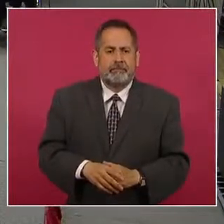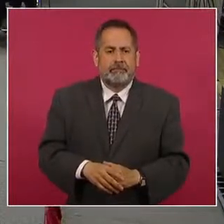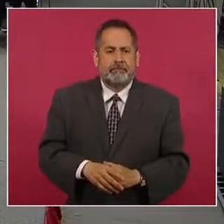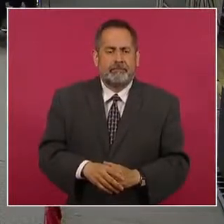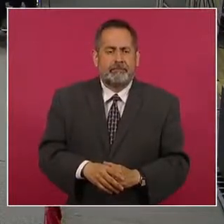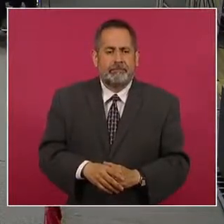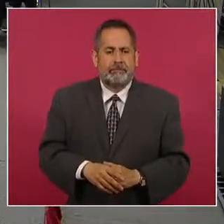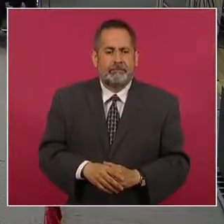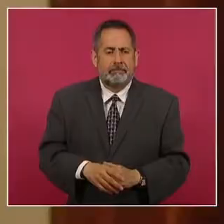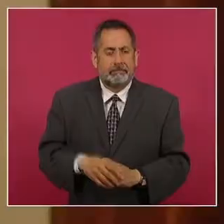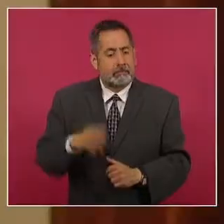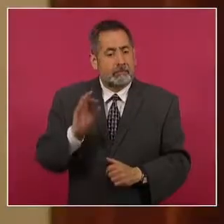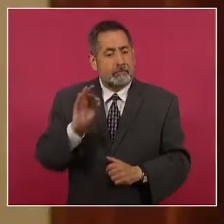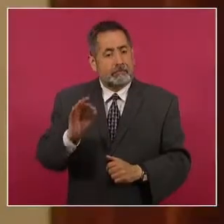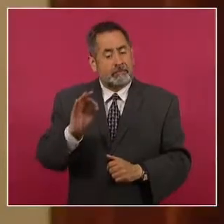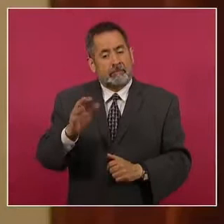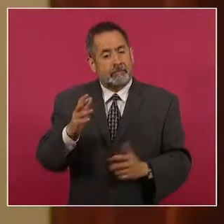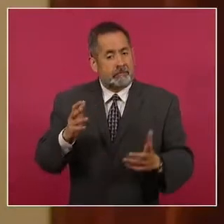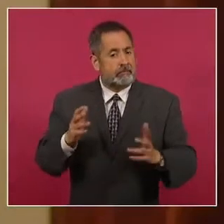Y se lograron